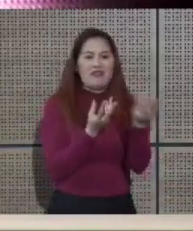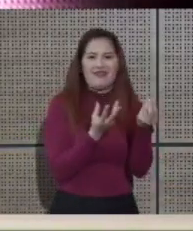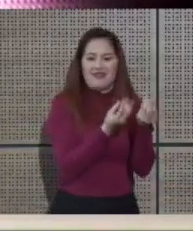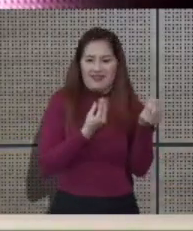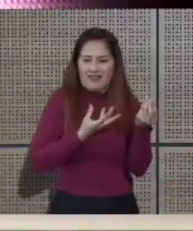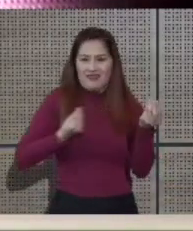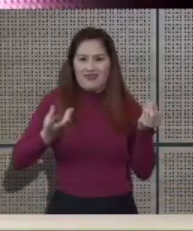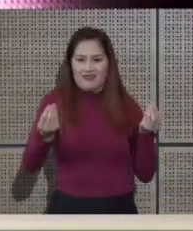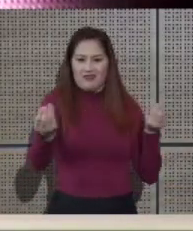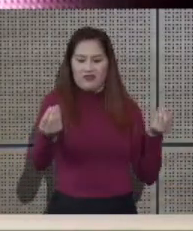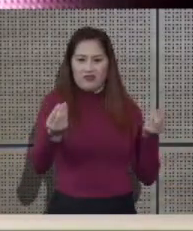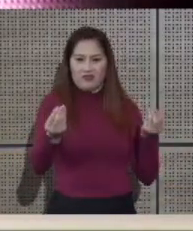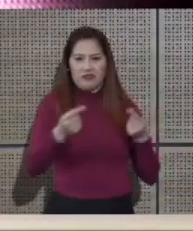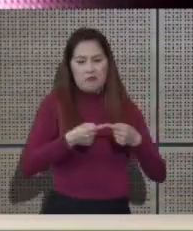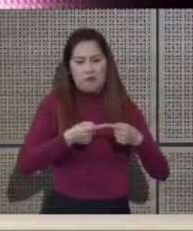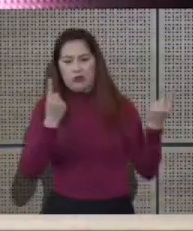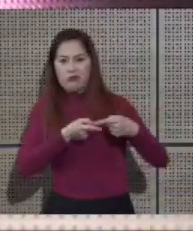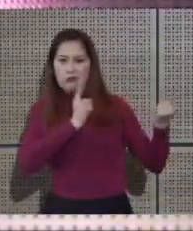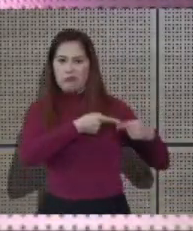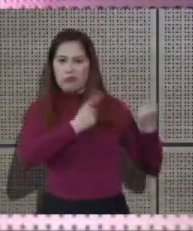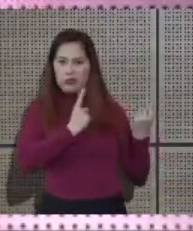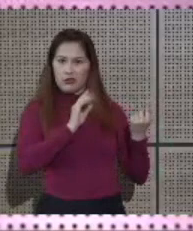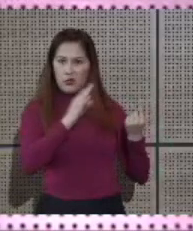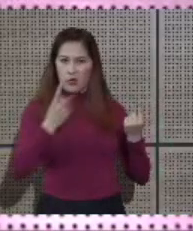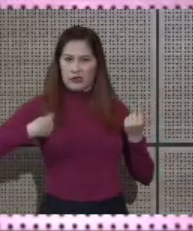lo que hicieron fue acordar,